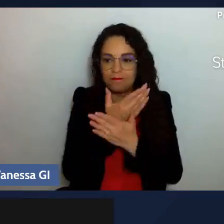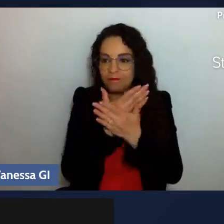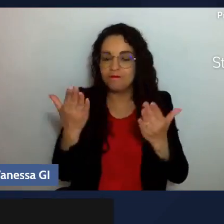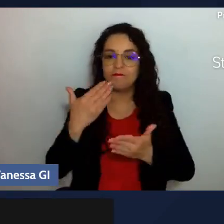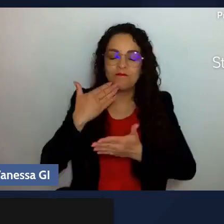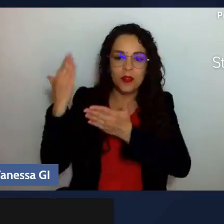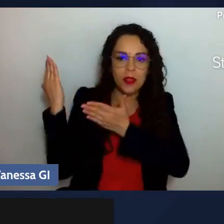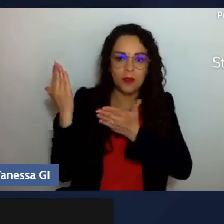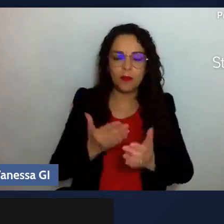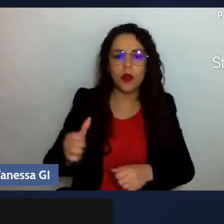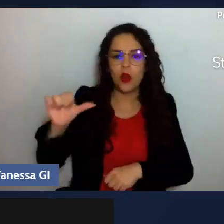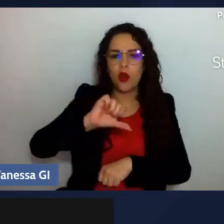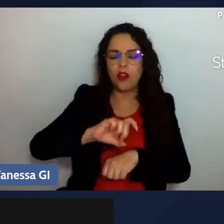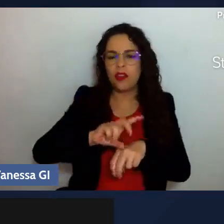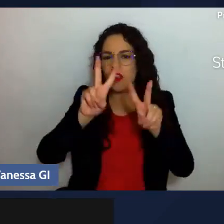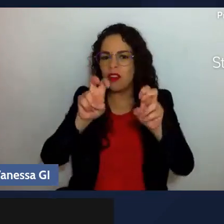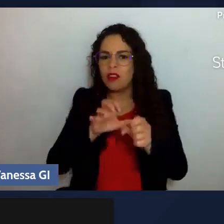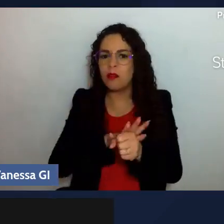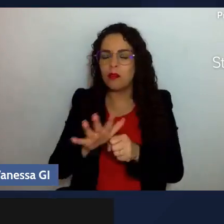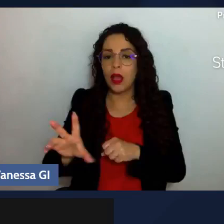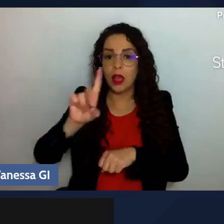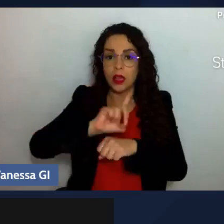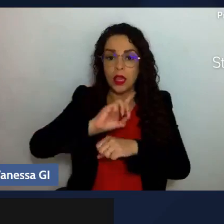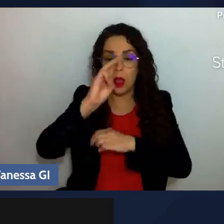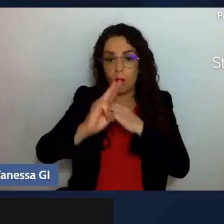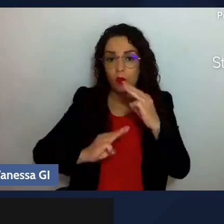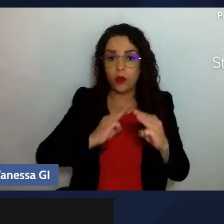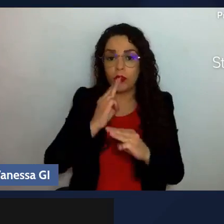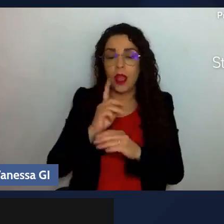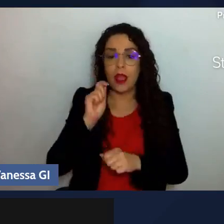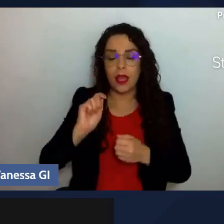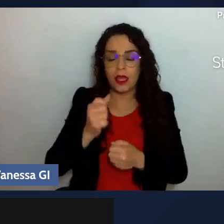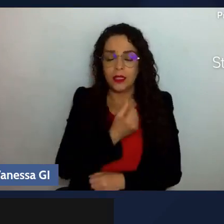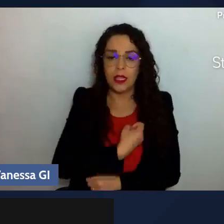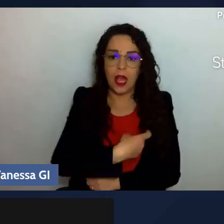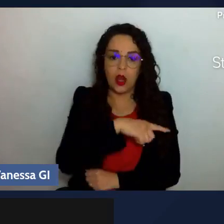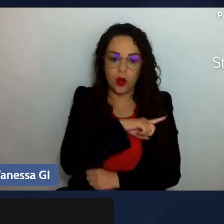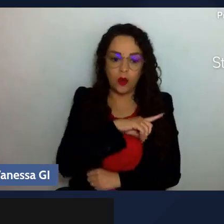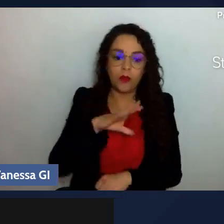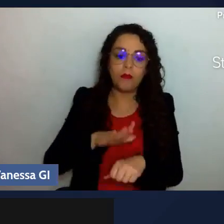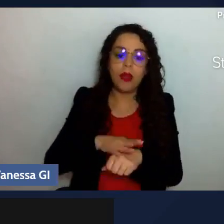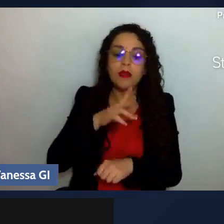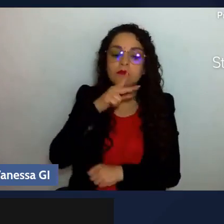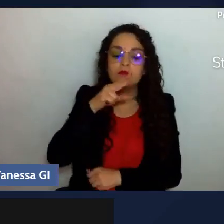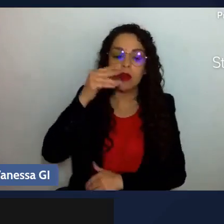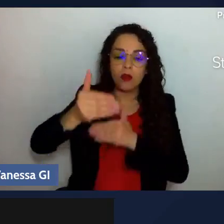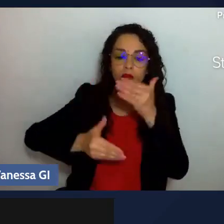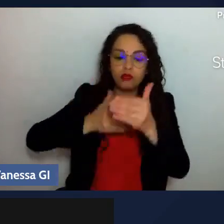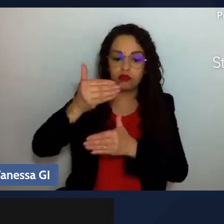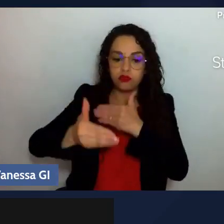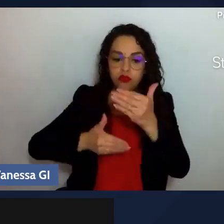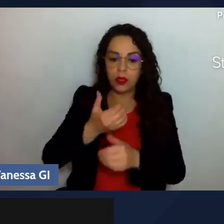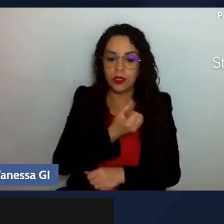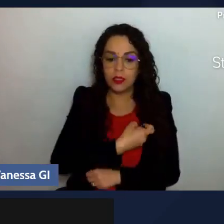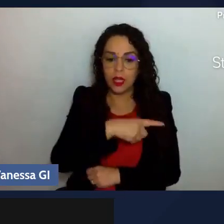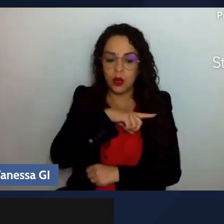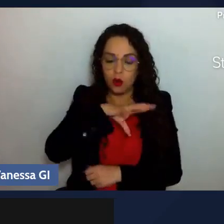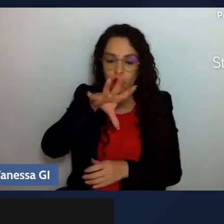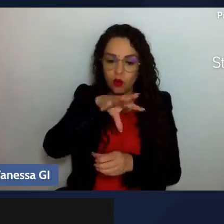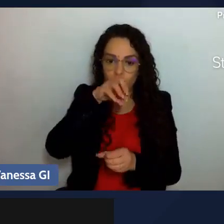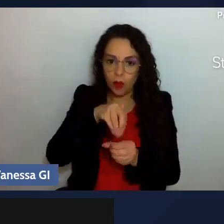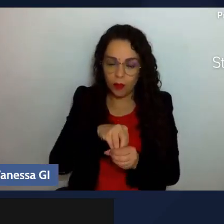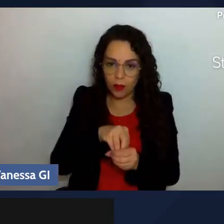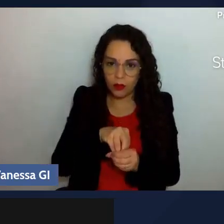El tema de hoy es en el marco del Día Mundial de la Salud, que es construyendo un mundo de salud integral, desafíos y